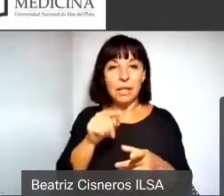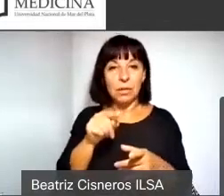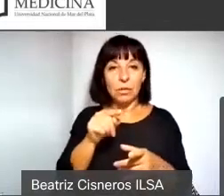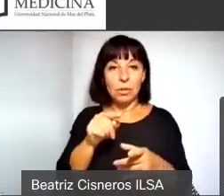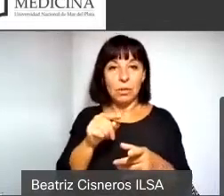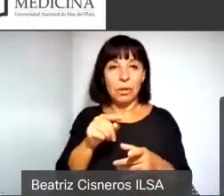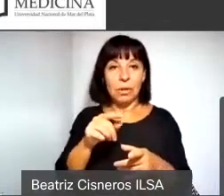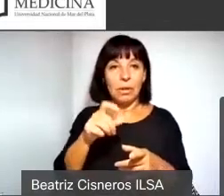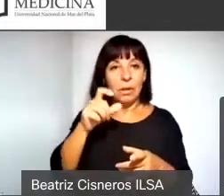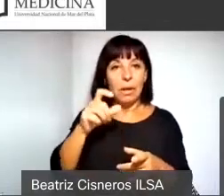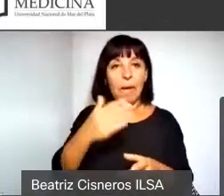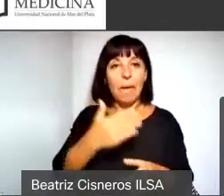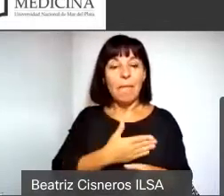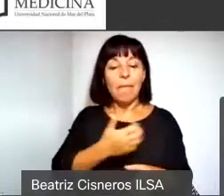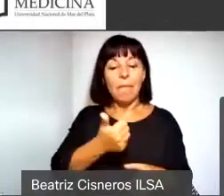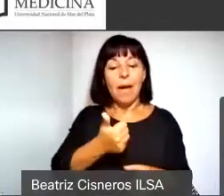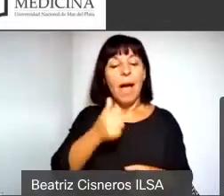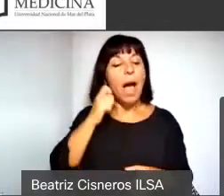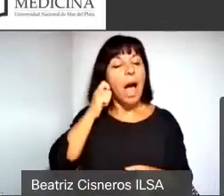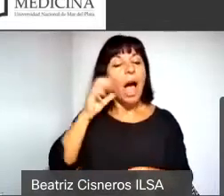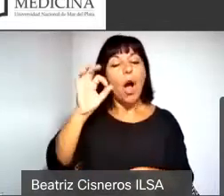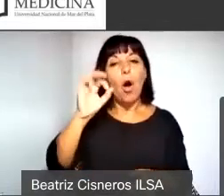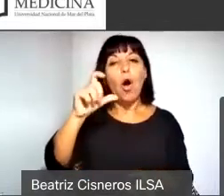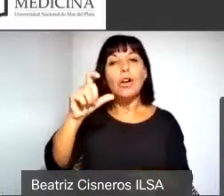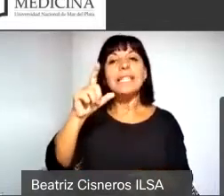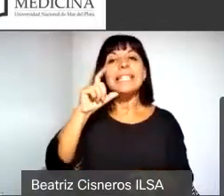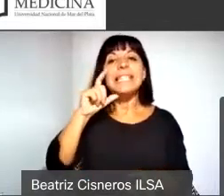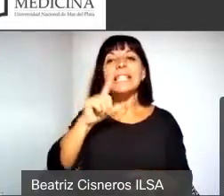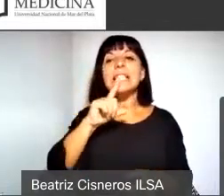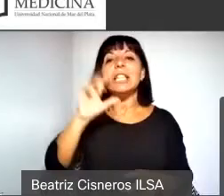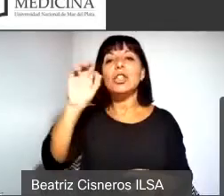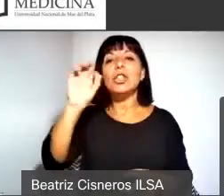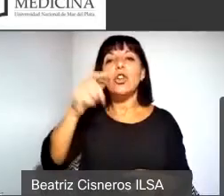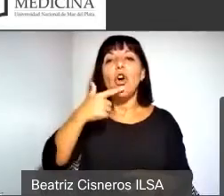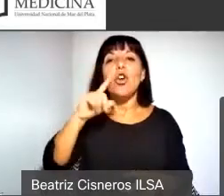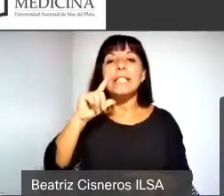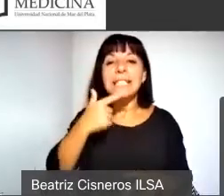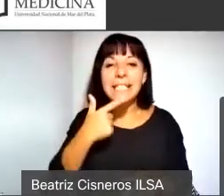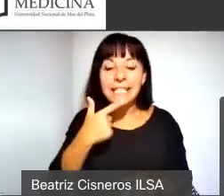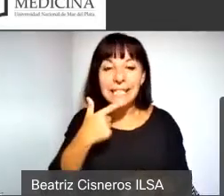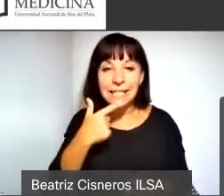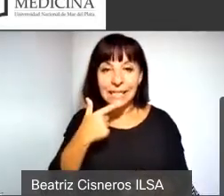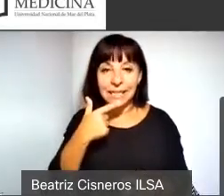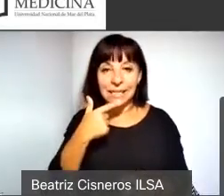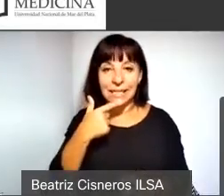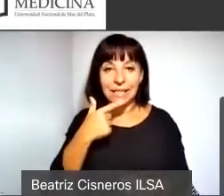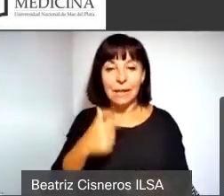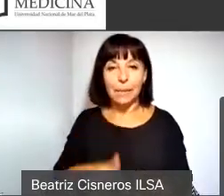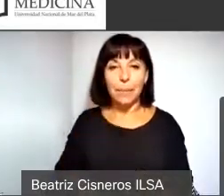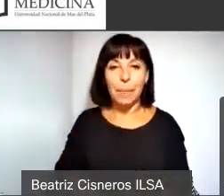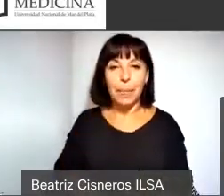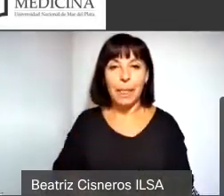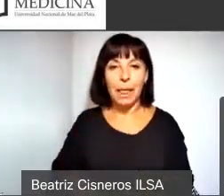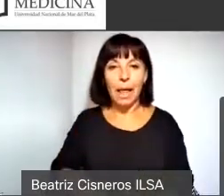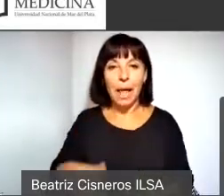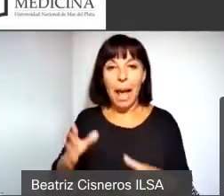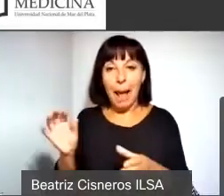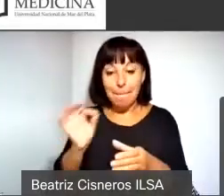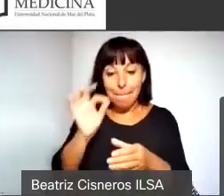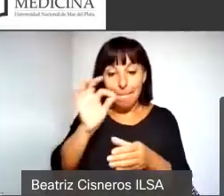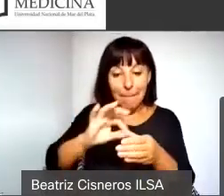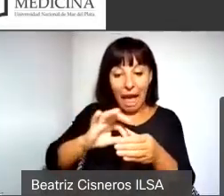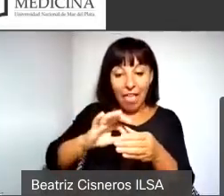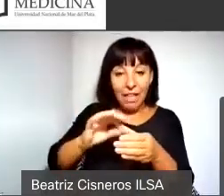consiste la fagocitosis. Por otro lado, si el material que quiere incorporarse dentro de la